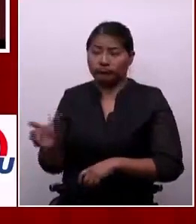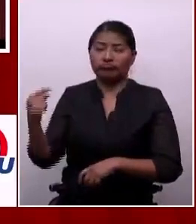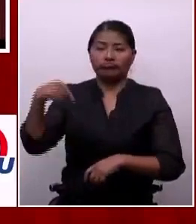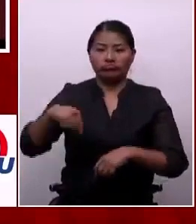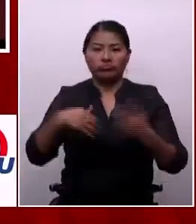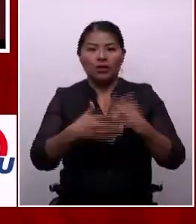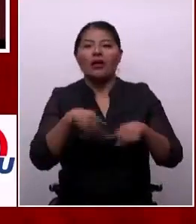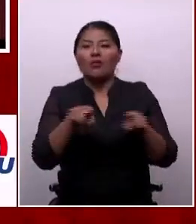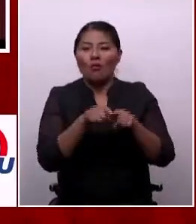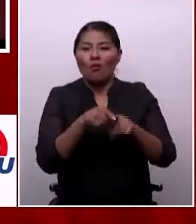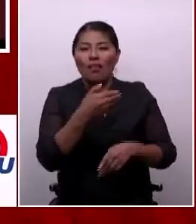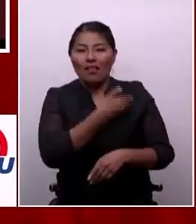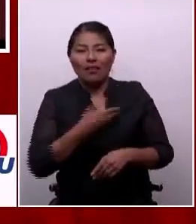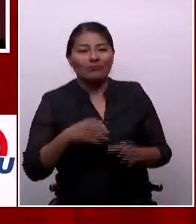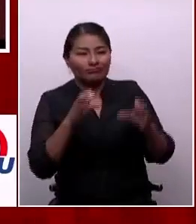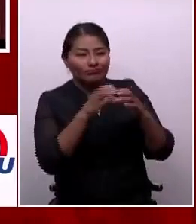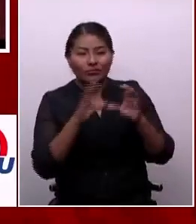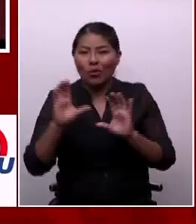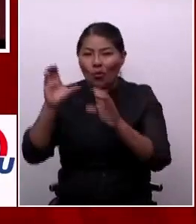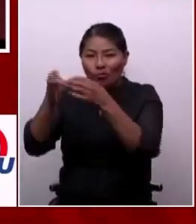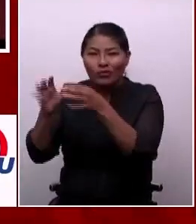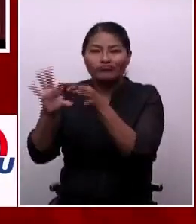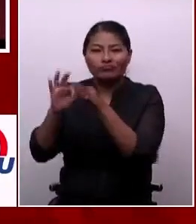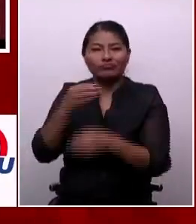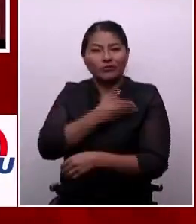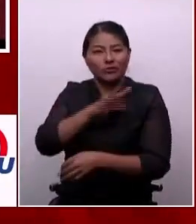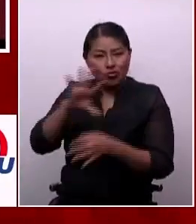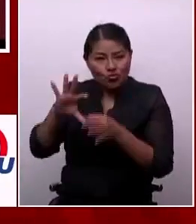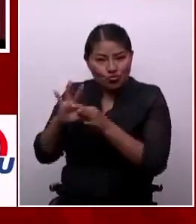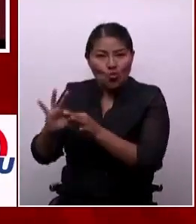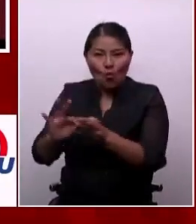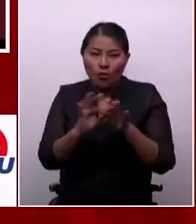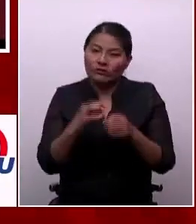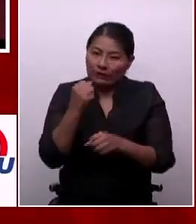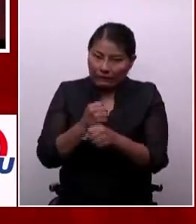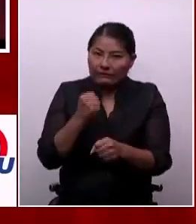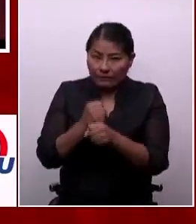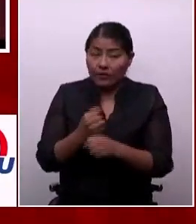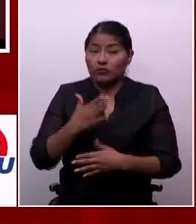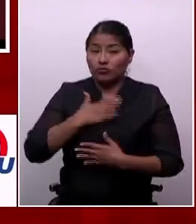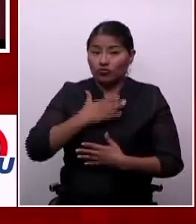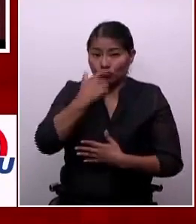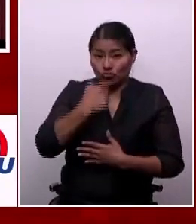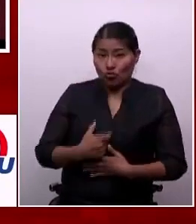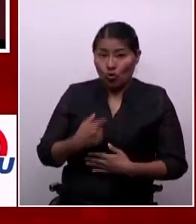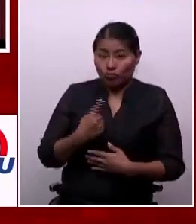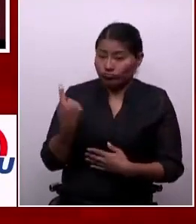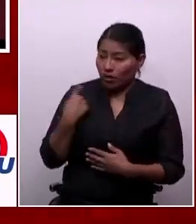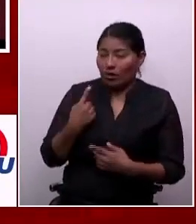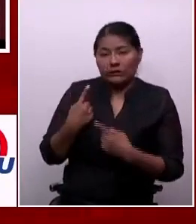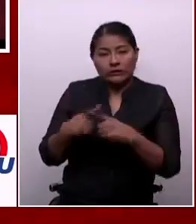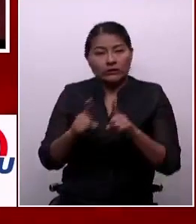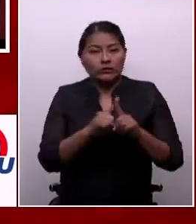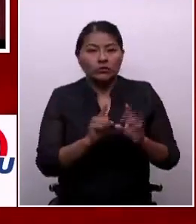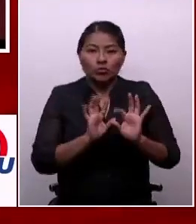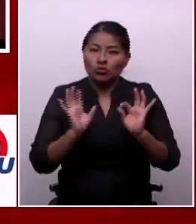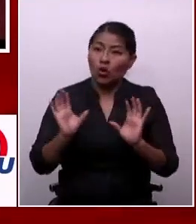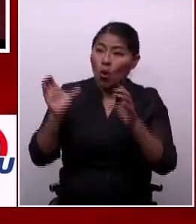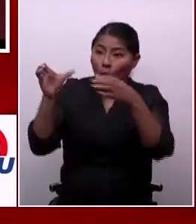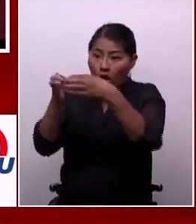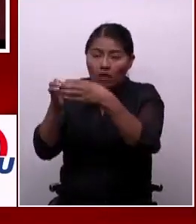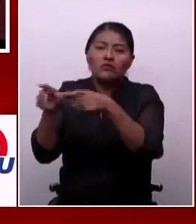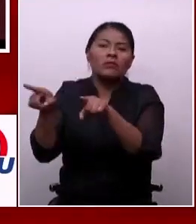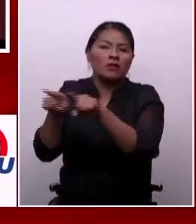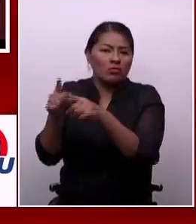El Ejecutivo y el legislativo nos guste o no son yo soy una persona muy distinta a los candida a los que están en el congreso Y